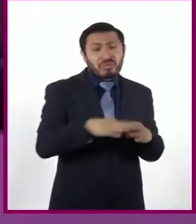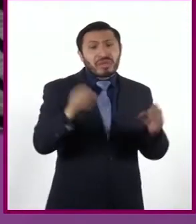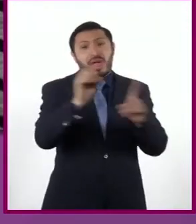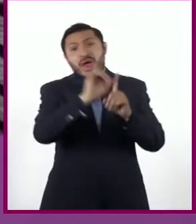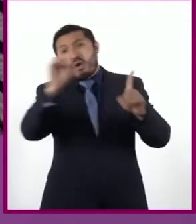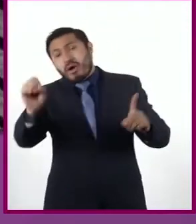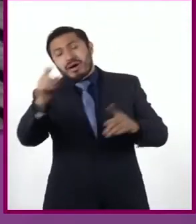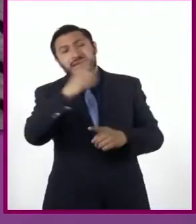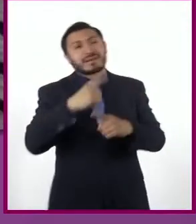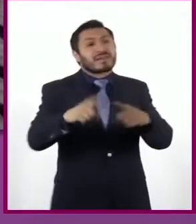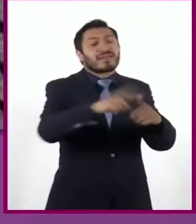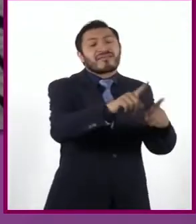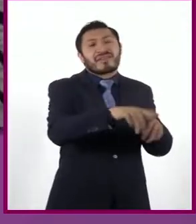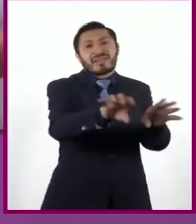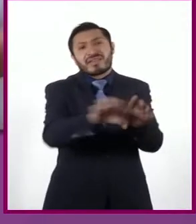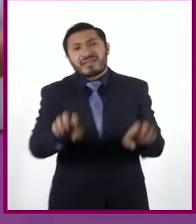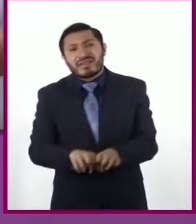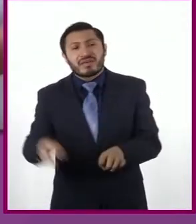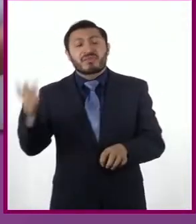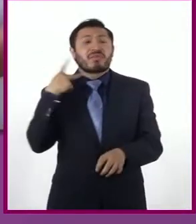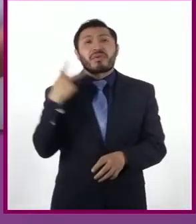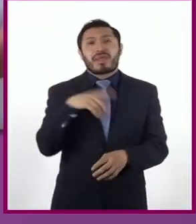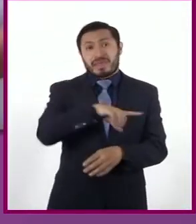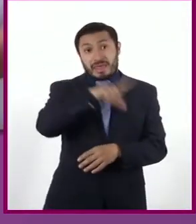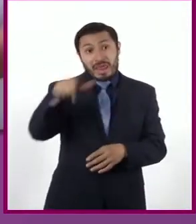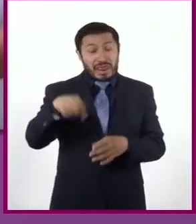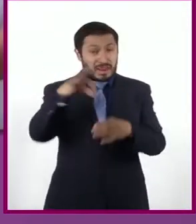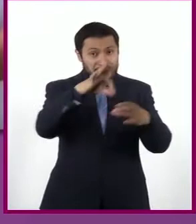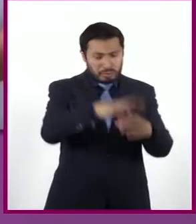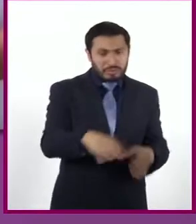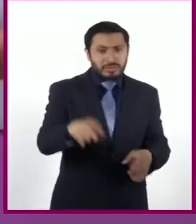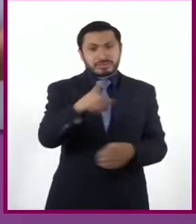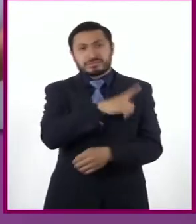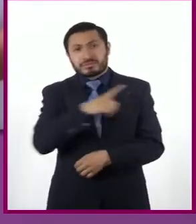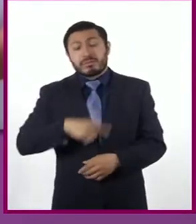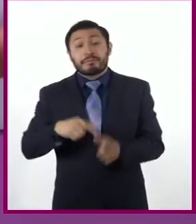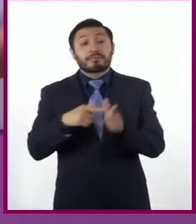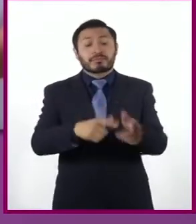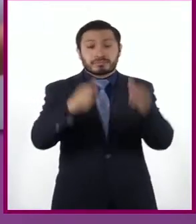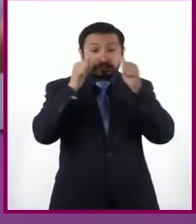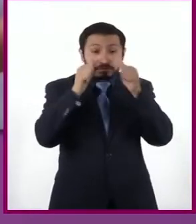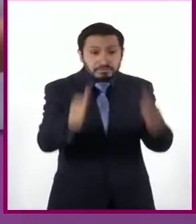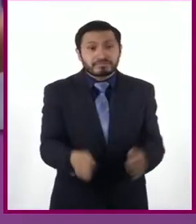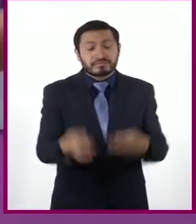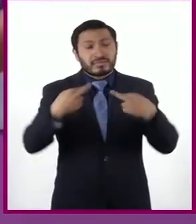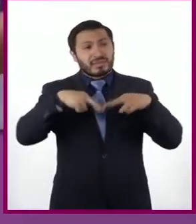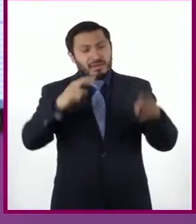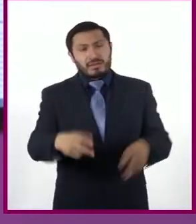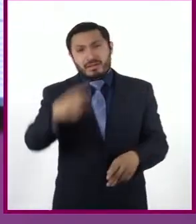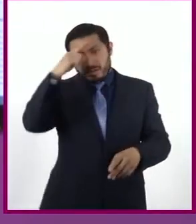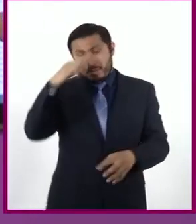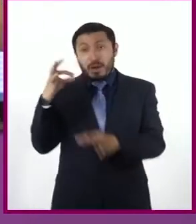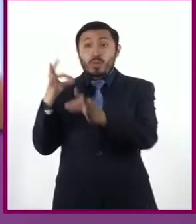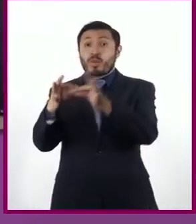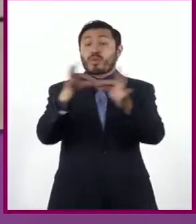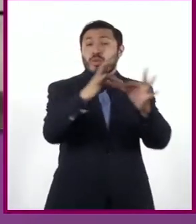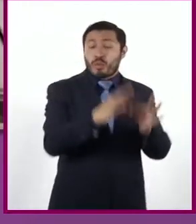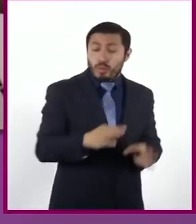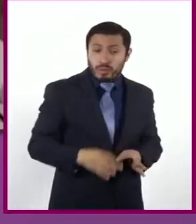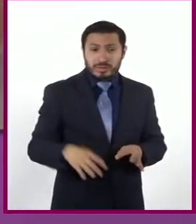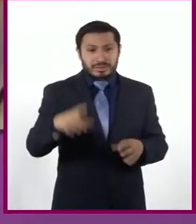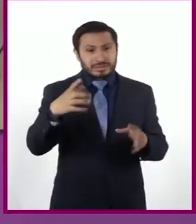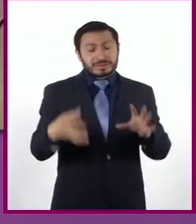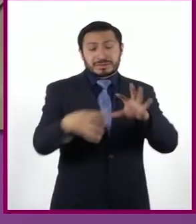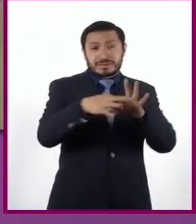políticos. Después de las elecciones, hay que dar seguimiento a los representantes para que cumplan con su papel de enlace entre gobierno